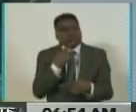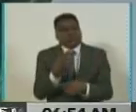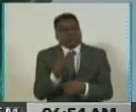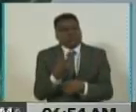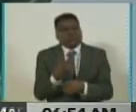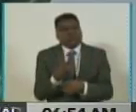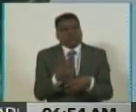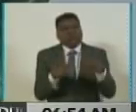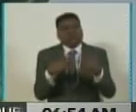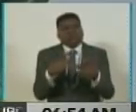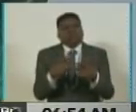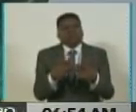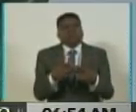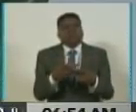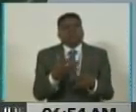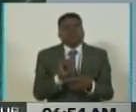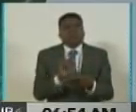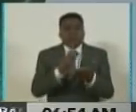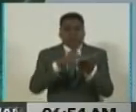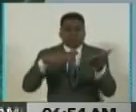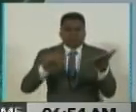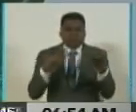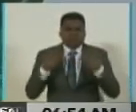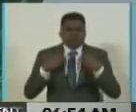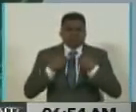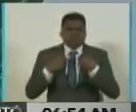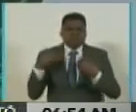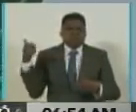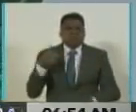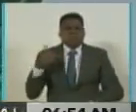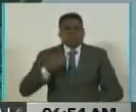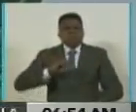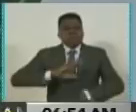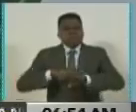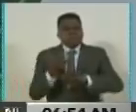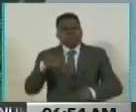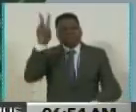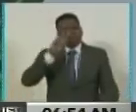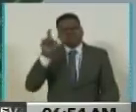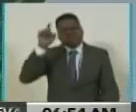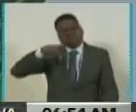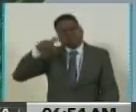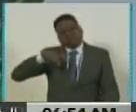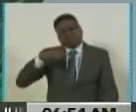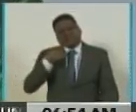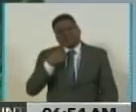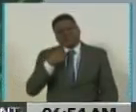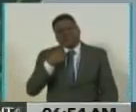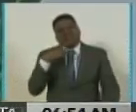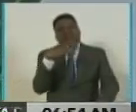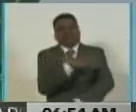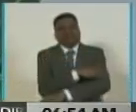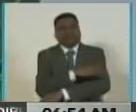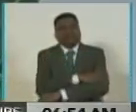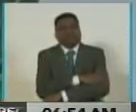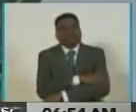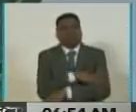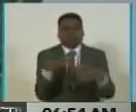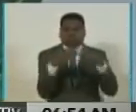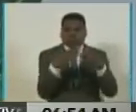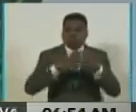sale pues de toda esta etapa que está viviendo la MUD, porque el país necesita una oposición consolidada. O sea, eso es